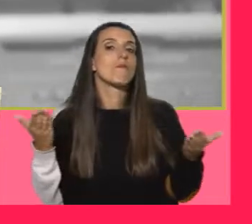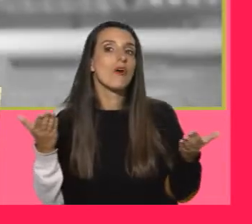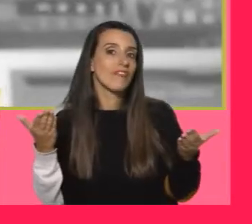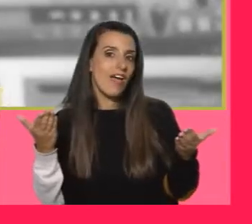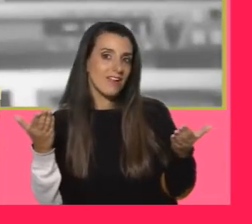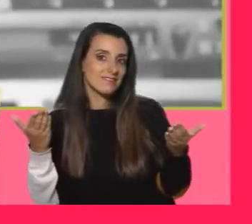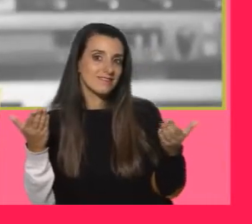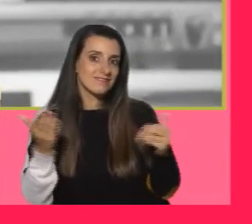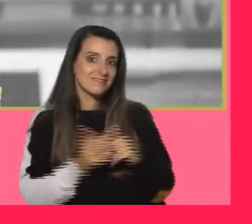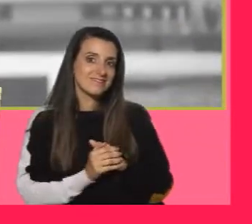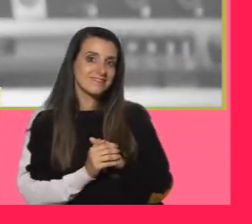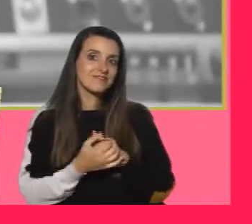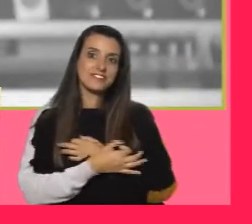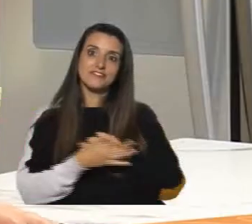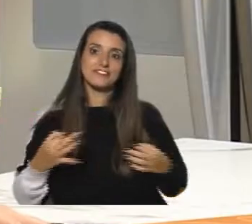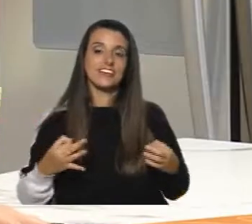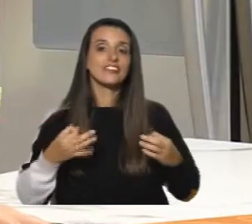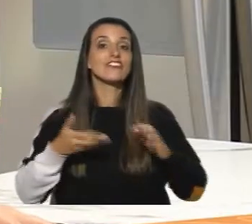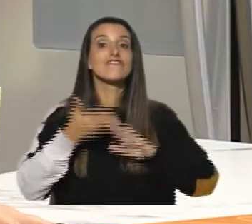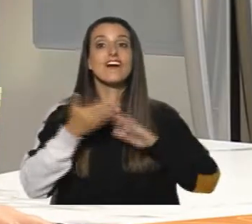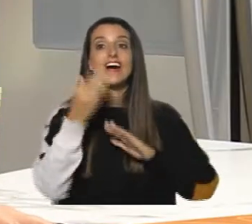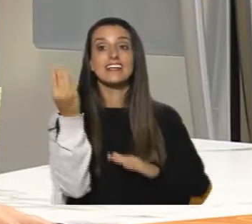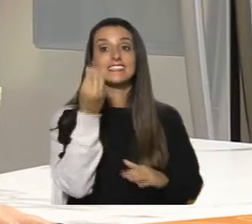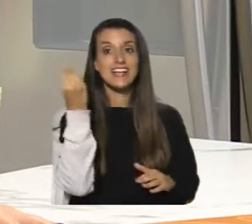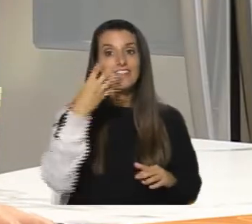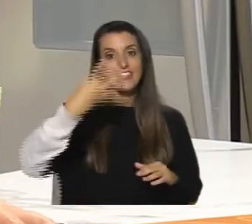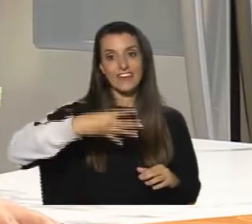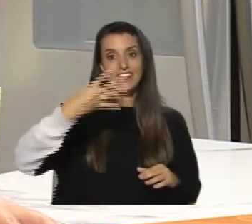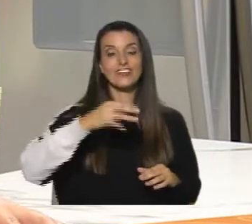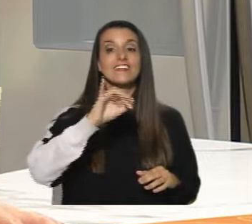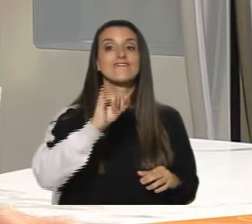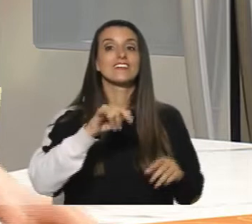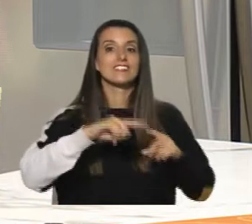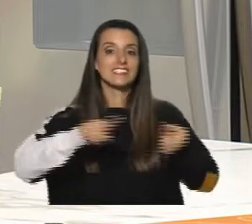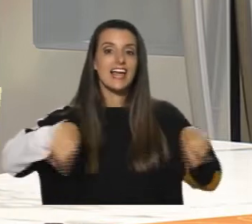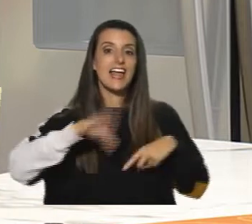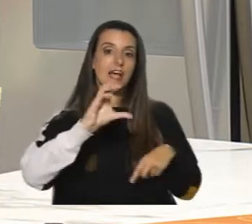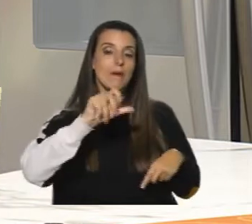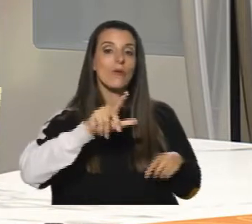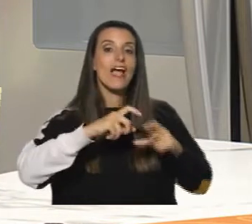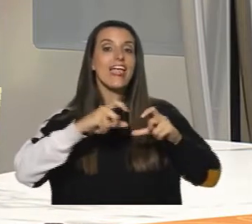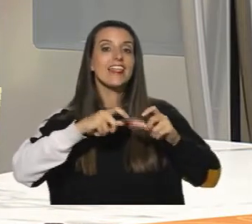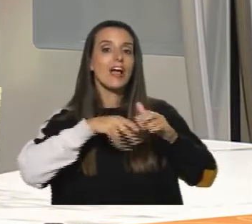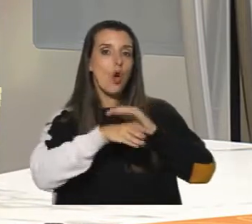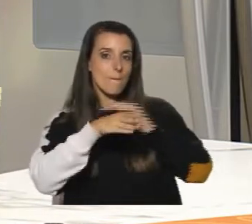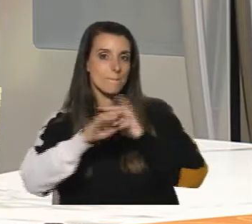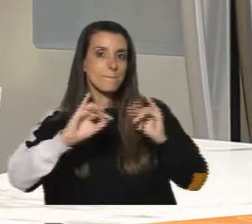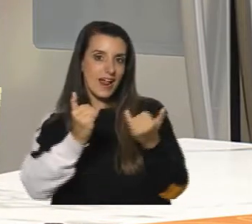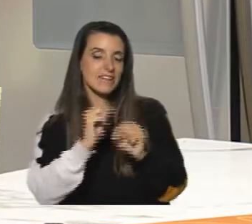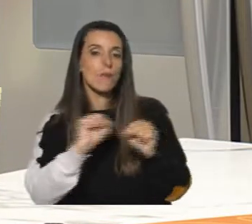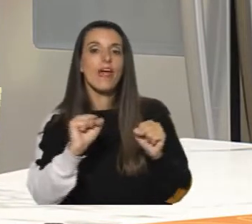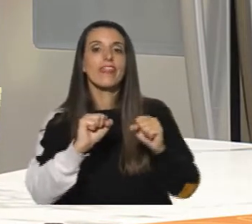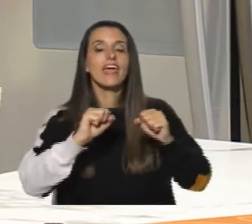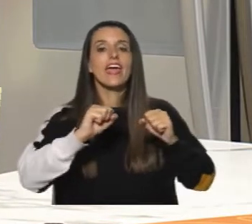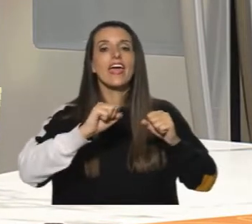por supuesto así que esto estará sucediendo el próximo sábado 14 de mozilla ya la cama fue las entradas ya están a la venta en teleticket en redpagos